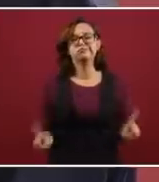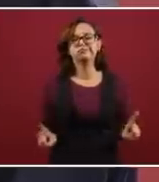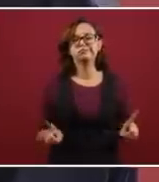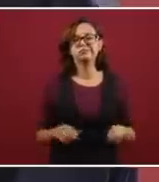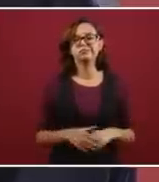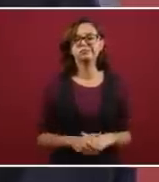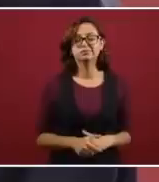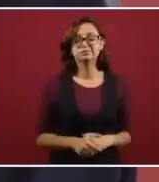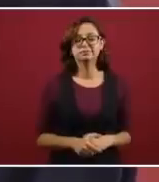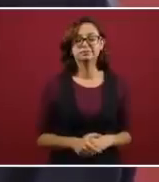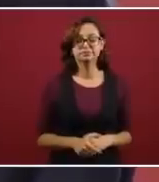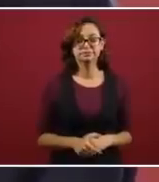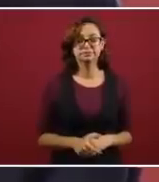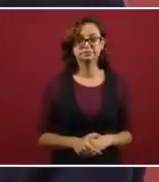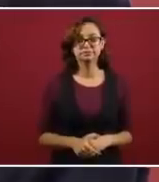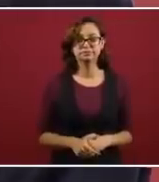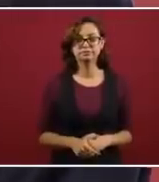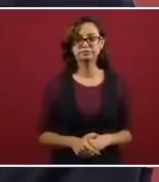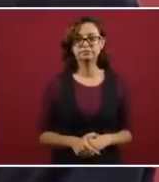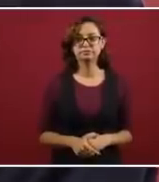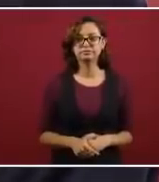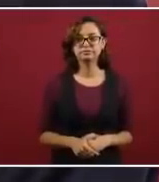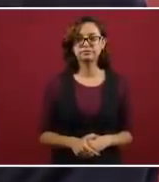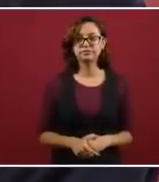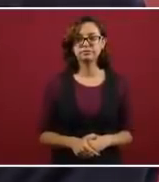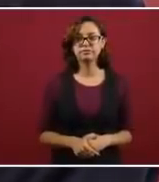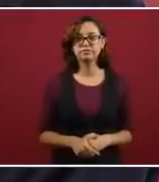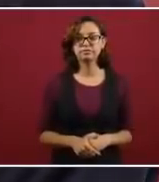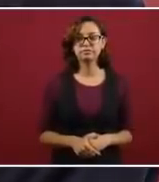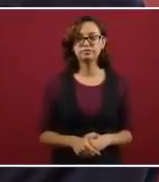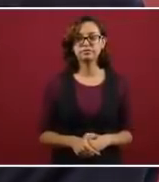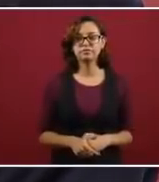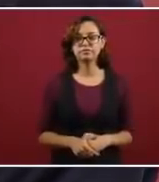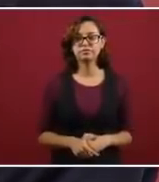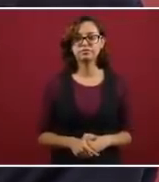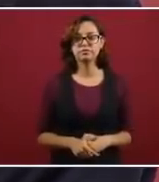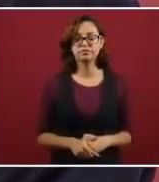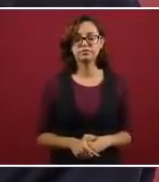El antecedente de planes